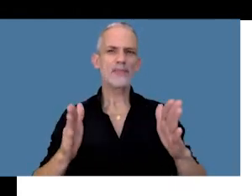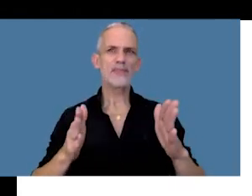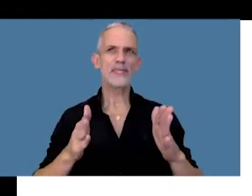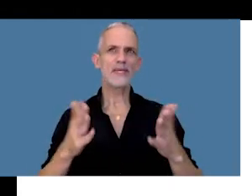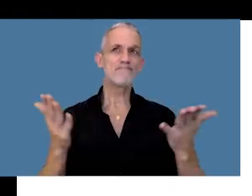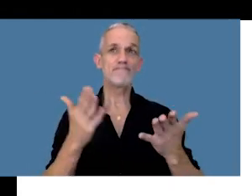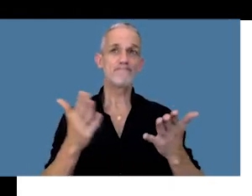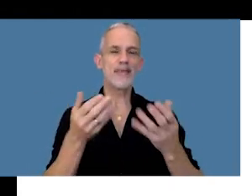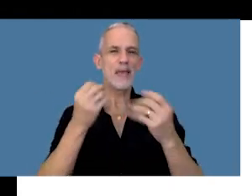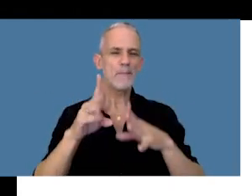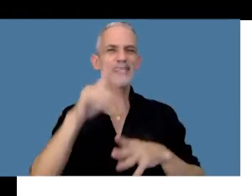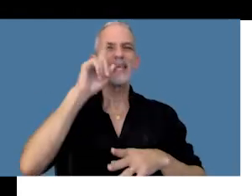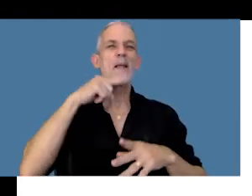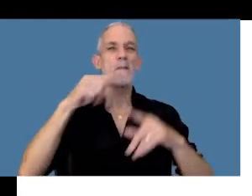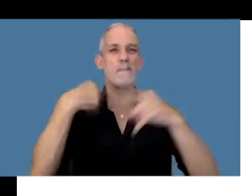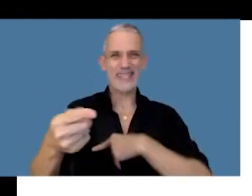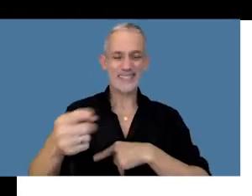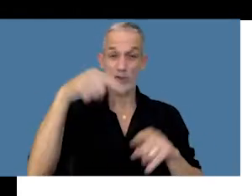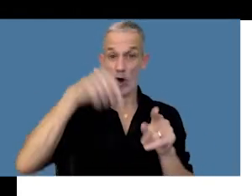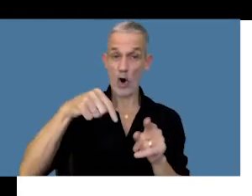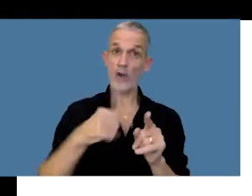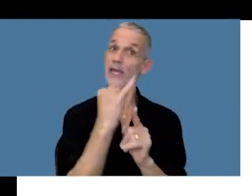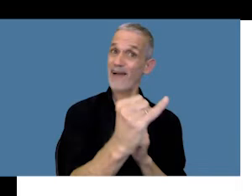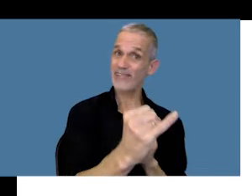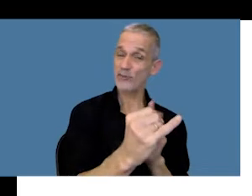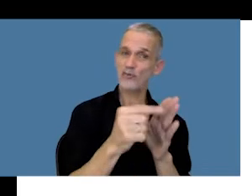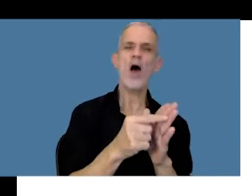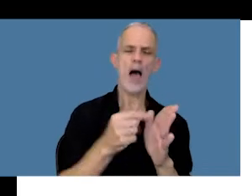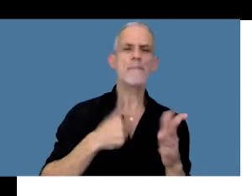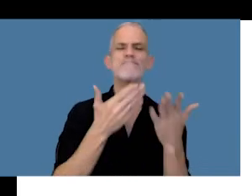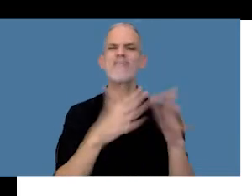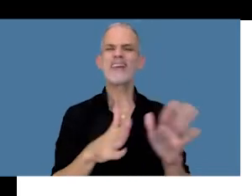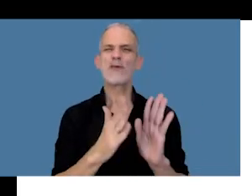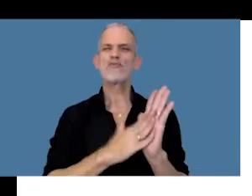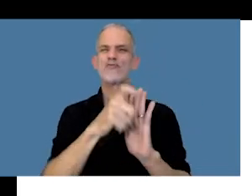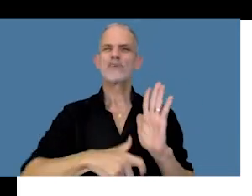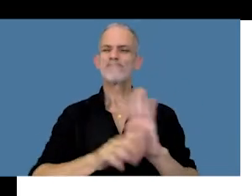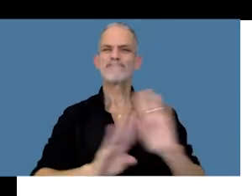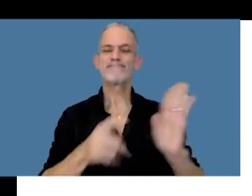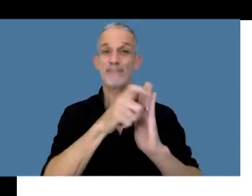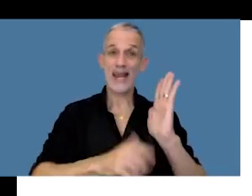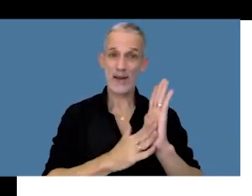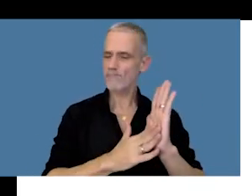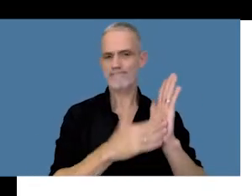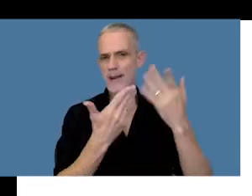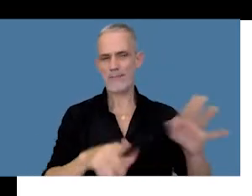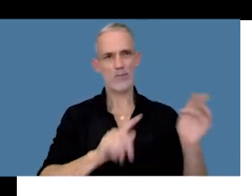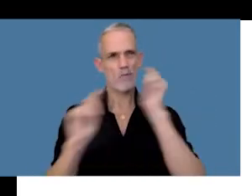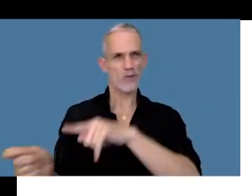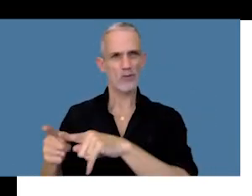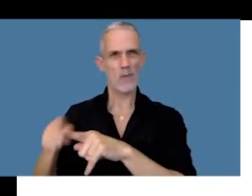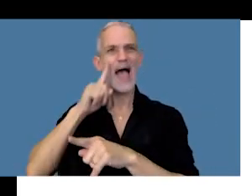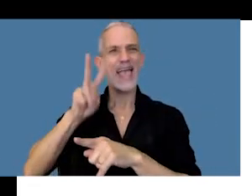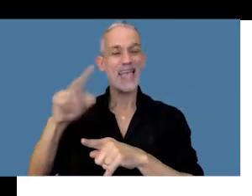a partir del mes que viene. Es decir, hoy comunico mi renuncia al régimen simplificado. A